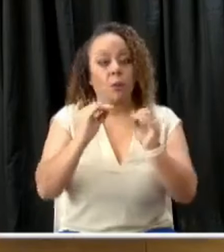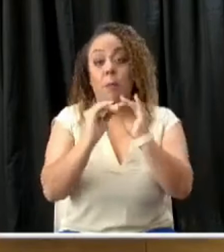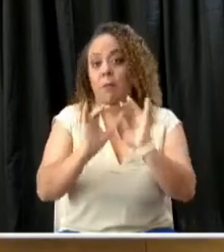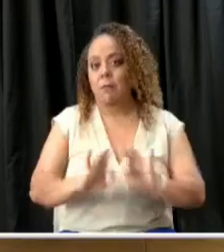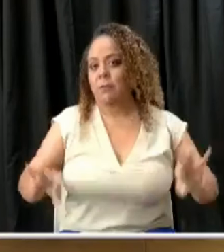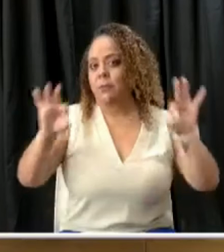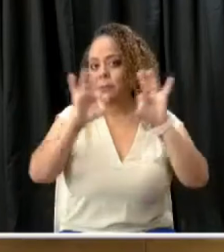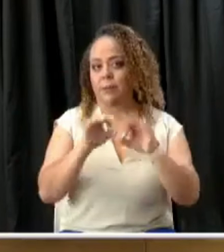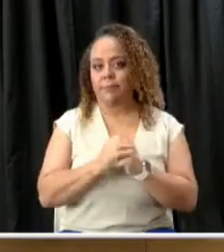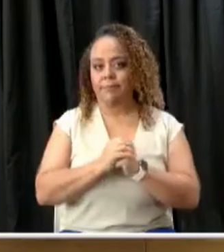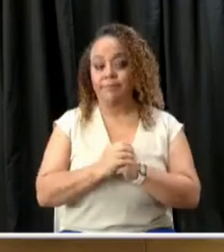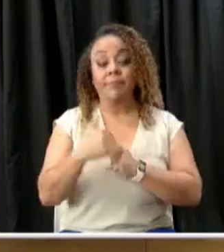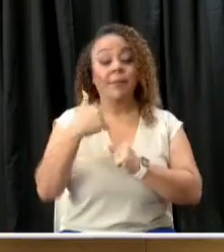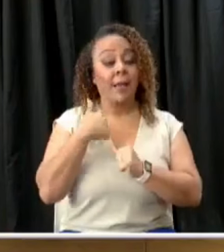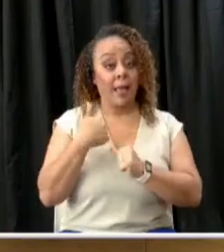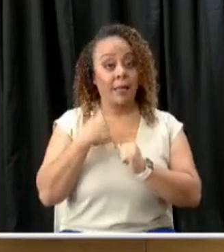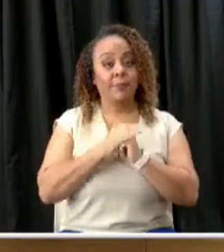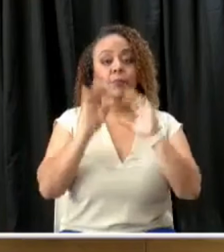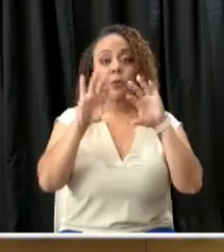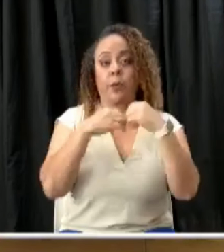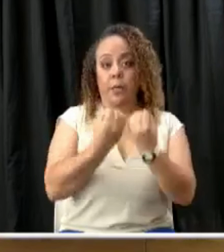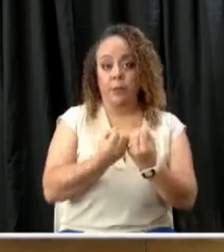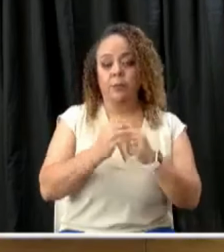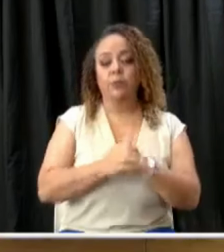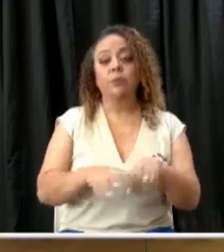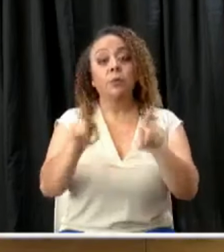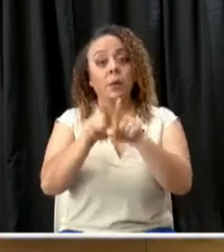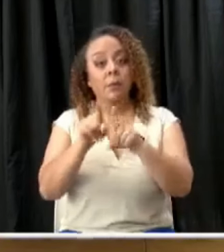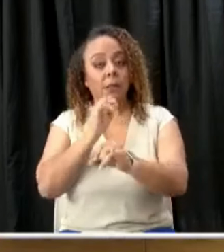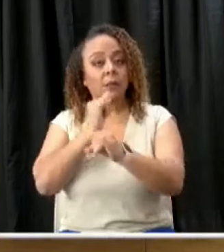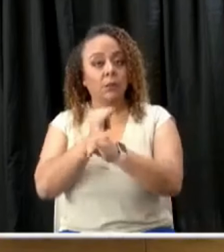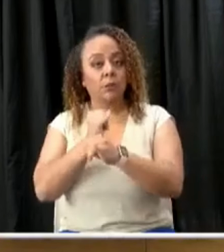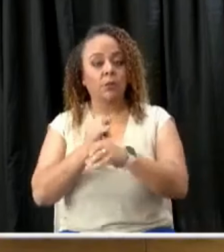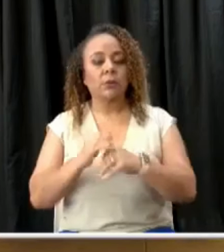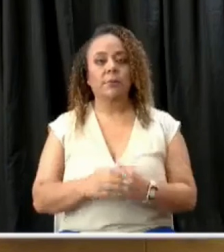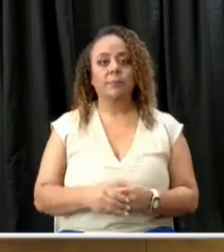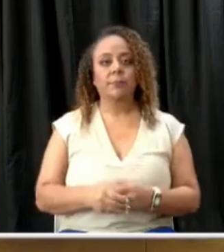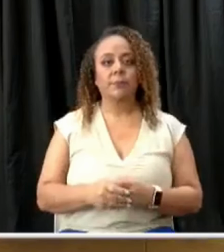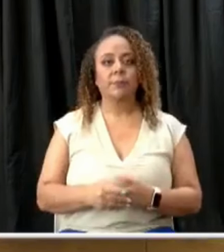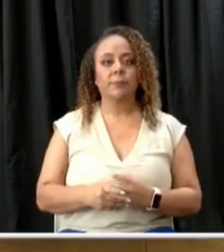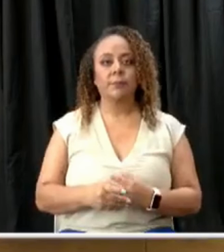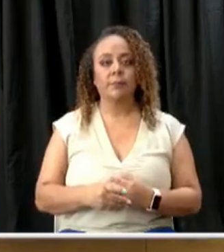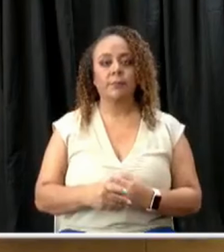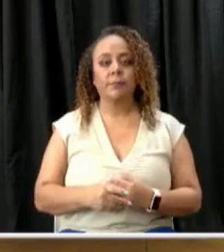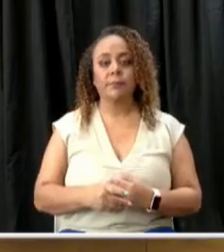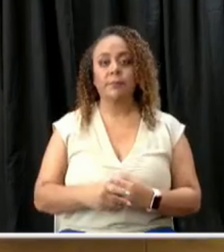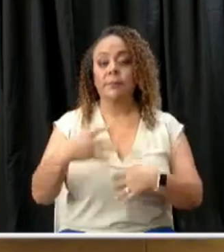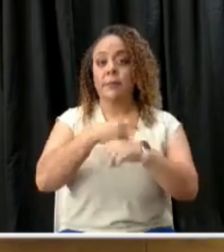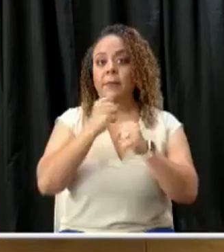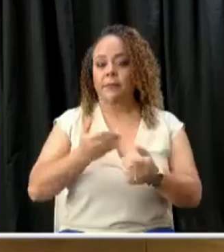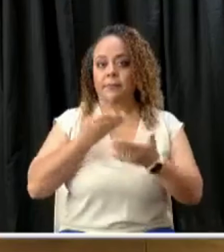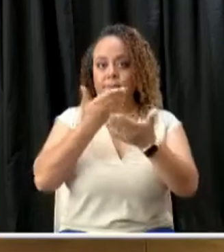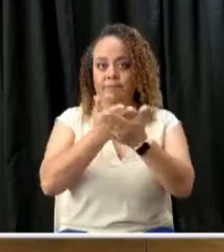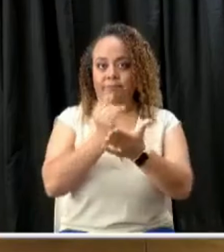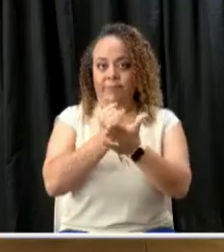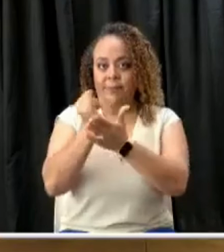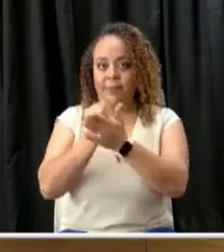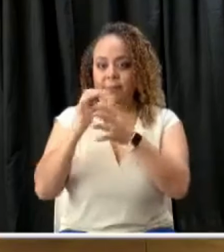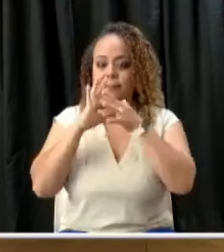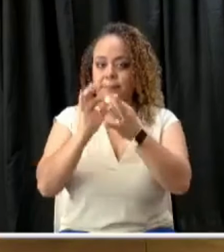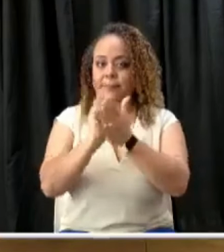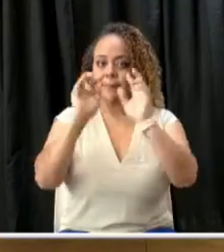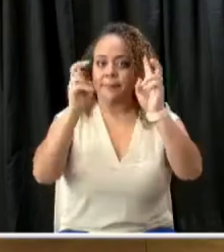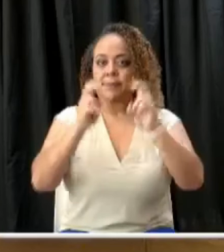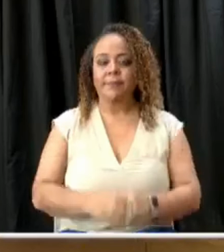importante, que hay organismos o instituciones que vienen y han hecho aportes e investigación sobre